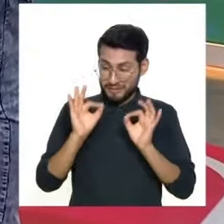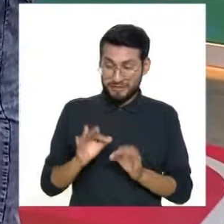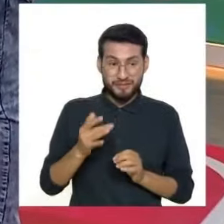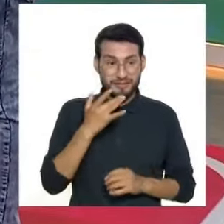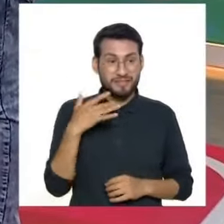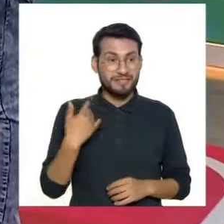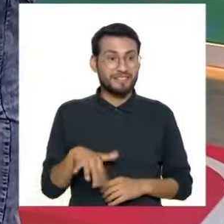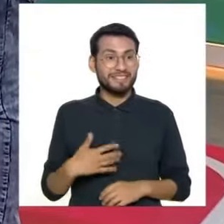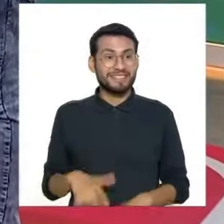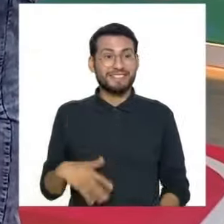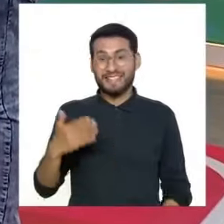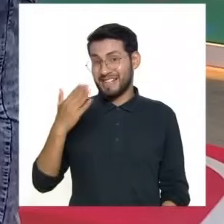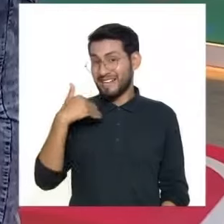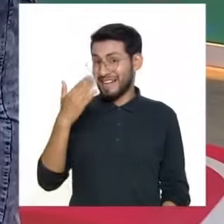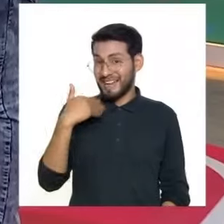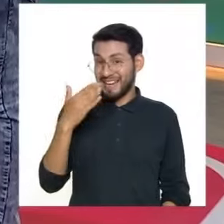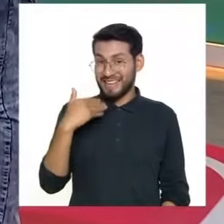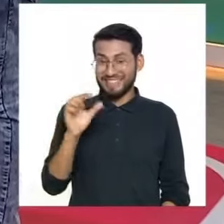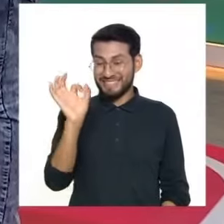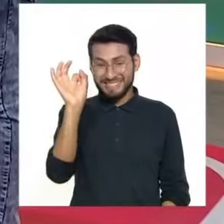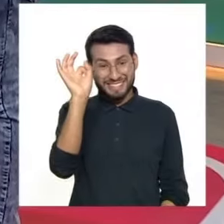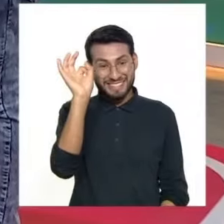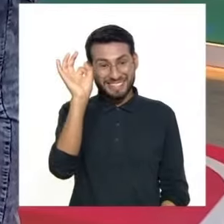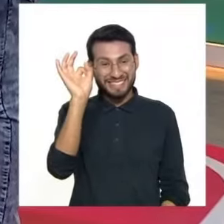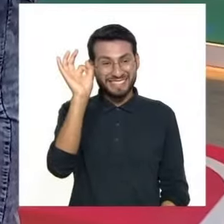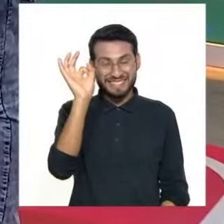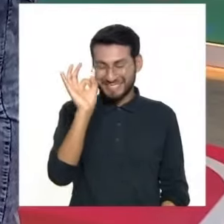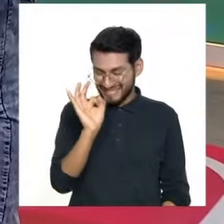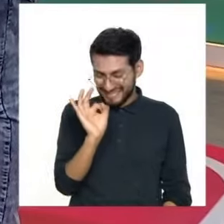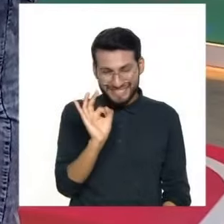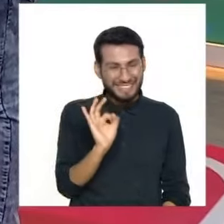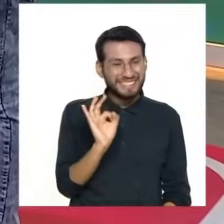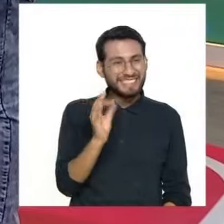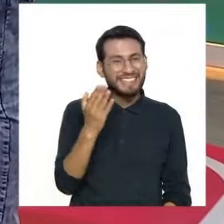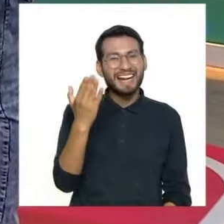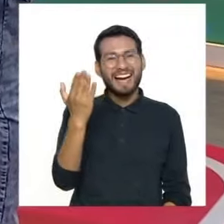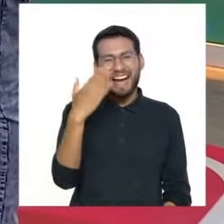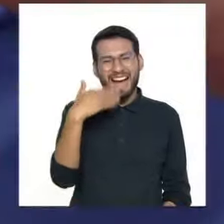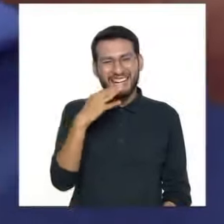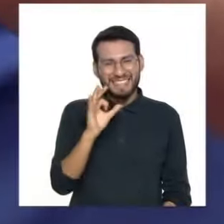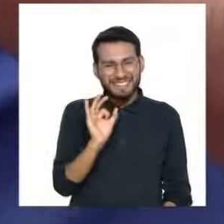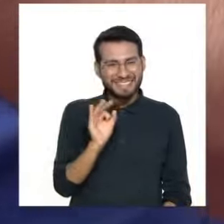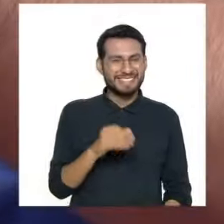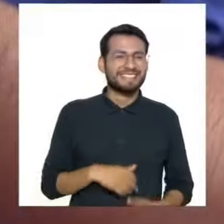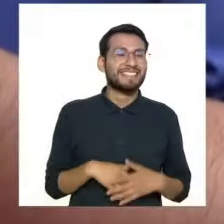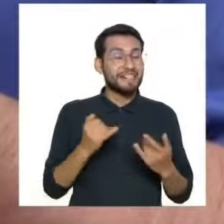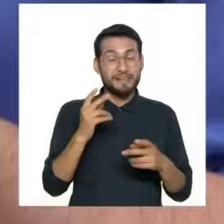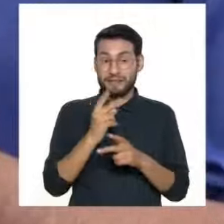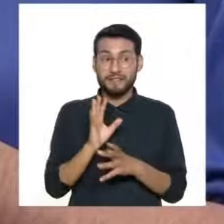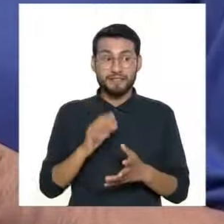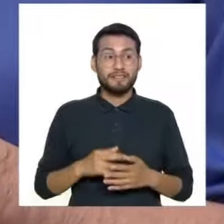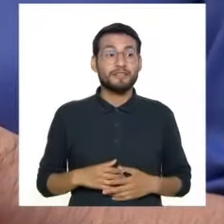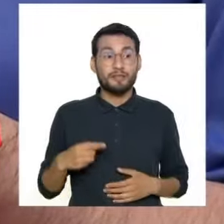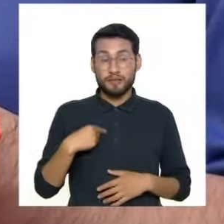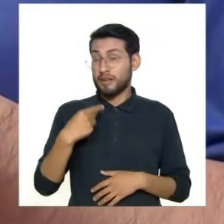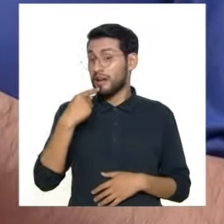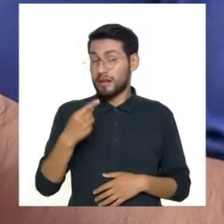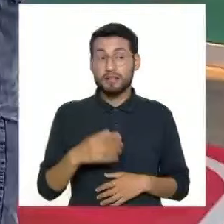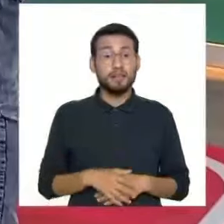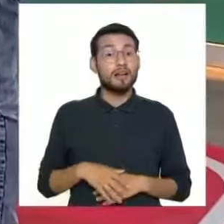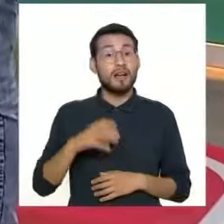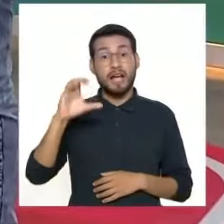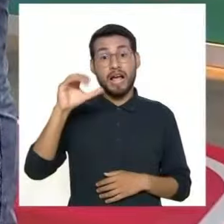uchi charapita de Claro que sí preparen el agua preparen el agua ad Y además que ya he dicho muchas veces que